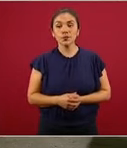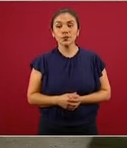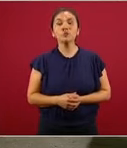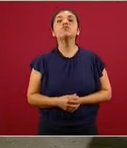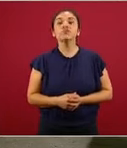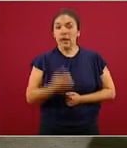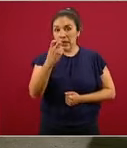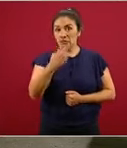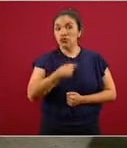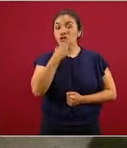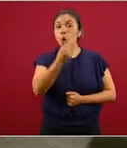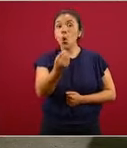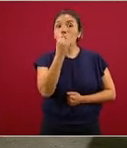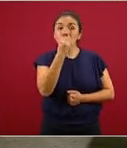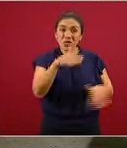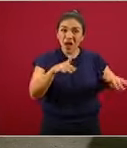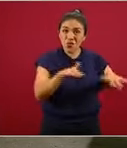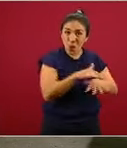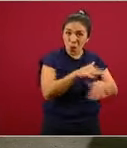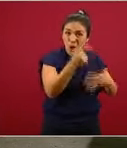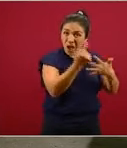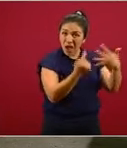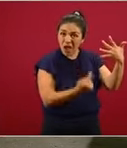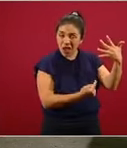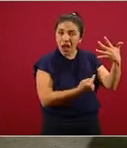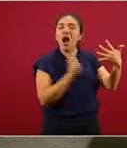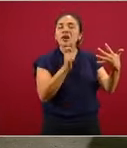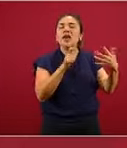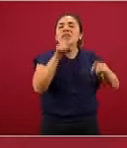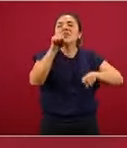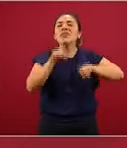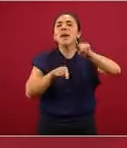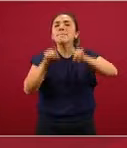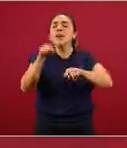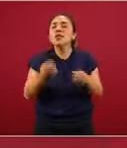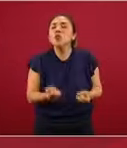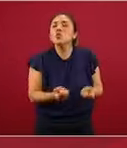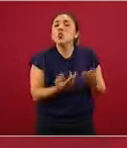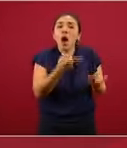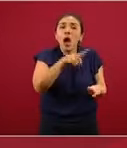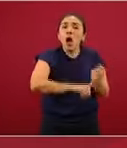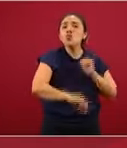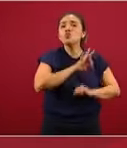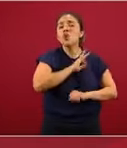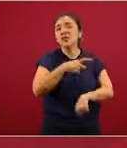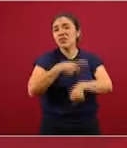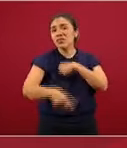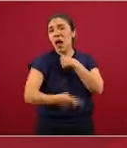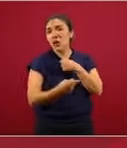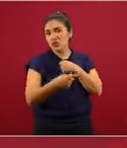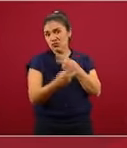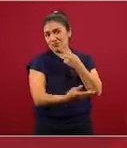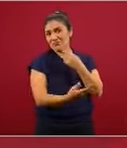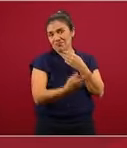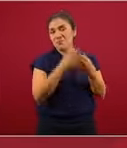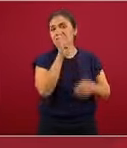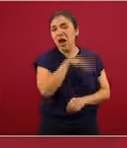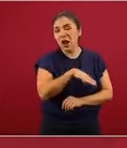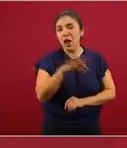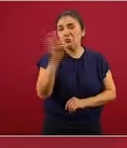Como digo, la comida chatarra depende de la dosis que puede causar un daño. Hipotéticamente, si